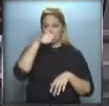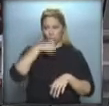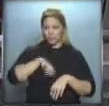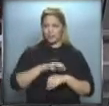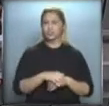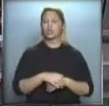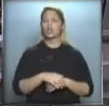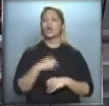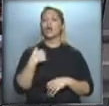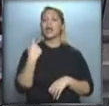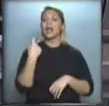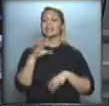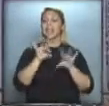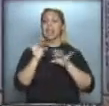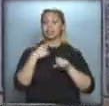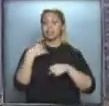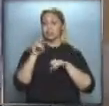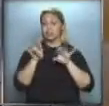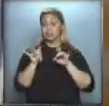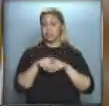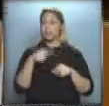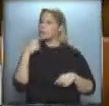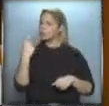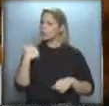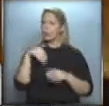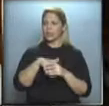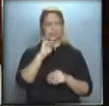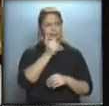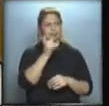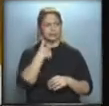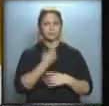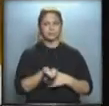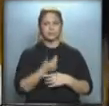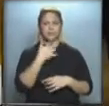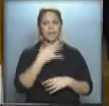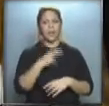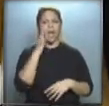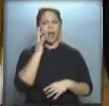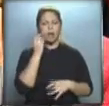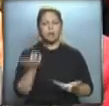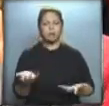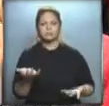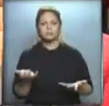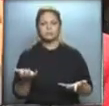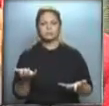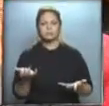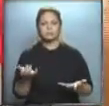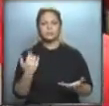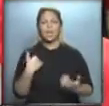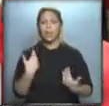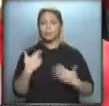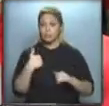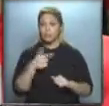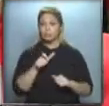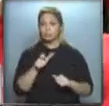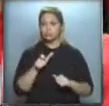las elecciones primarias. Aquí más datos. ¿Vas a votar? Sí, sí, voy a votar. La verdad que es algo que, como es optativo, y la